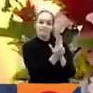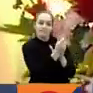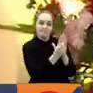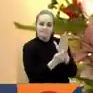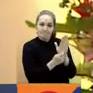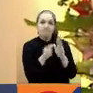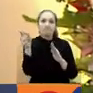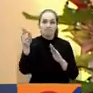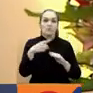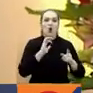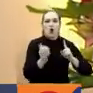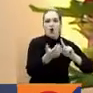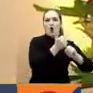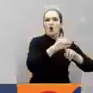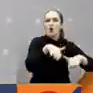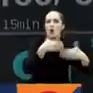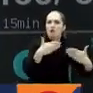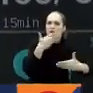cumplir para lograrlo.